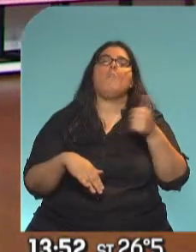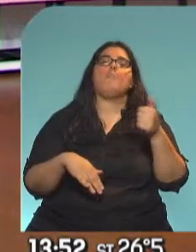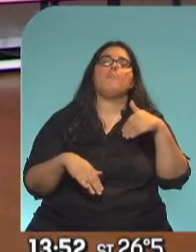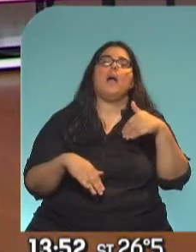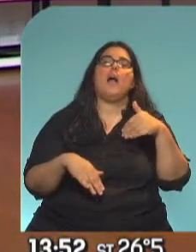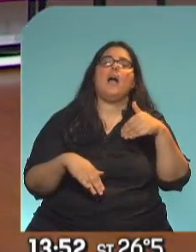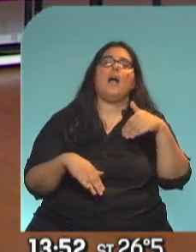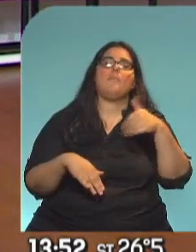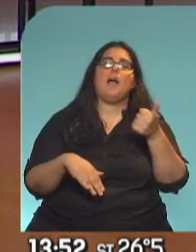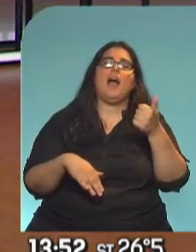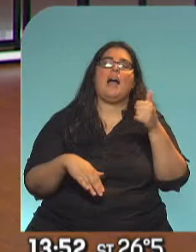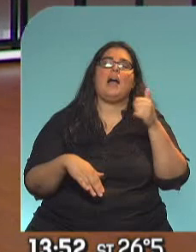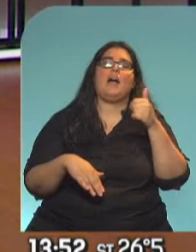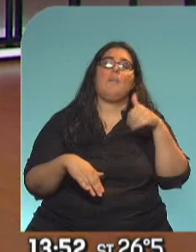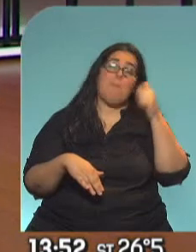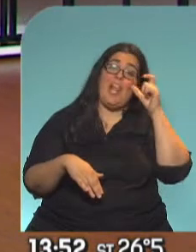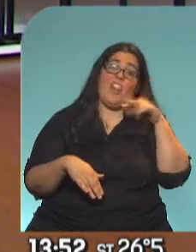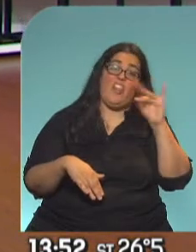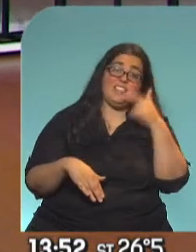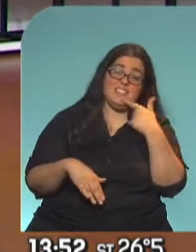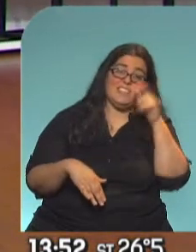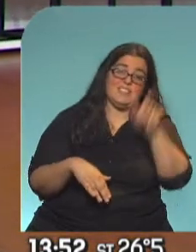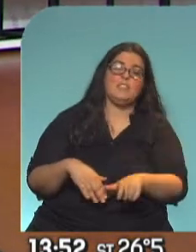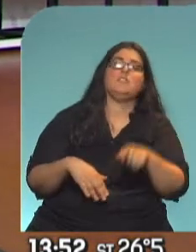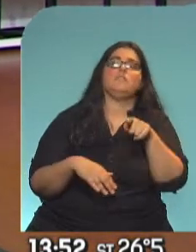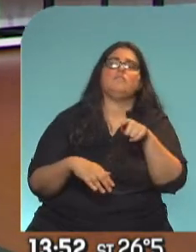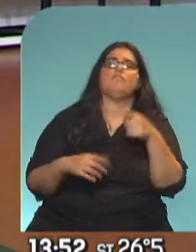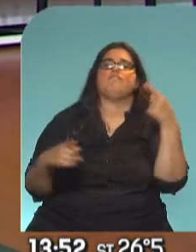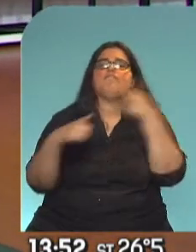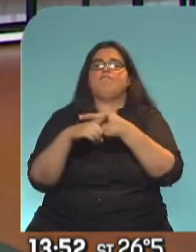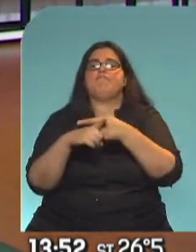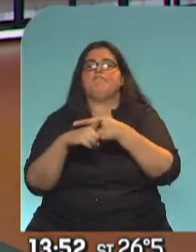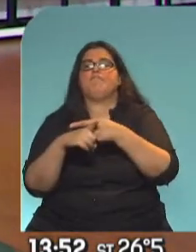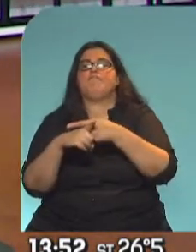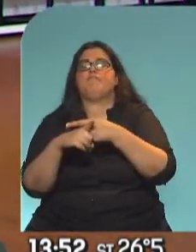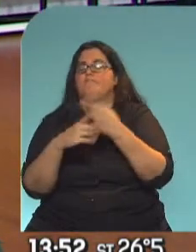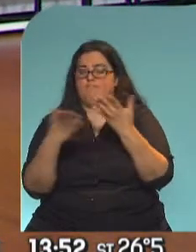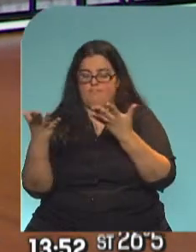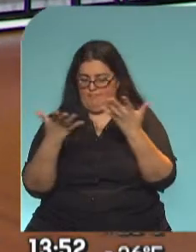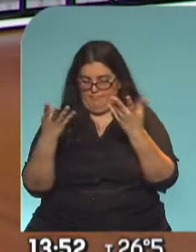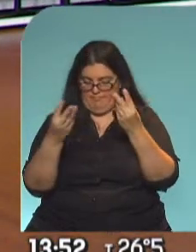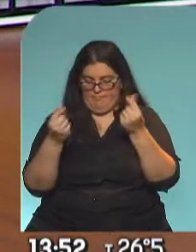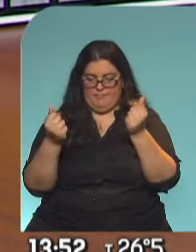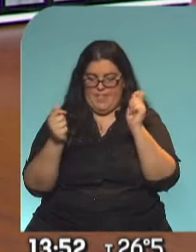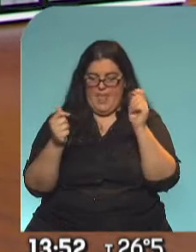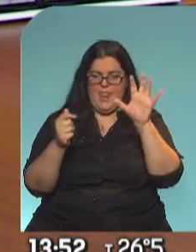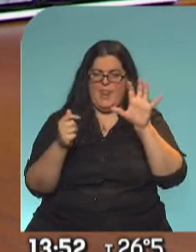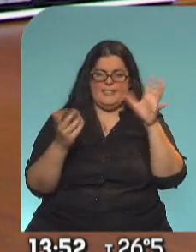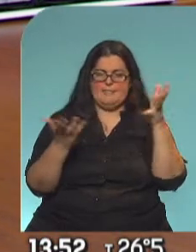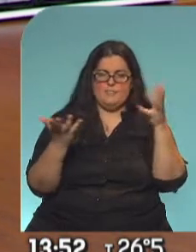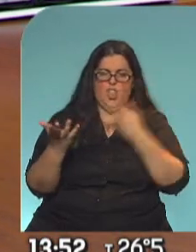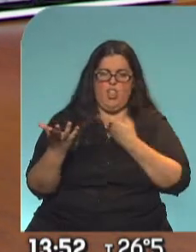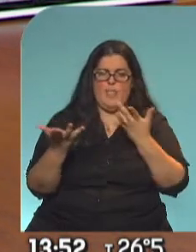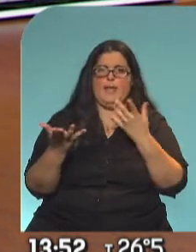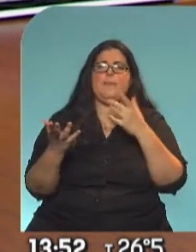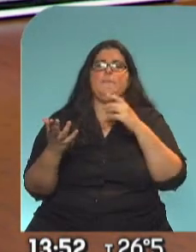Amazonino Méndez, que va a enfrentar, acá se me perdió de qué distrito es, a David